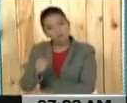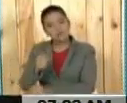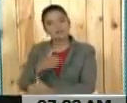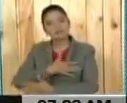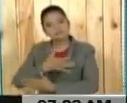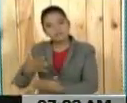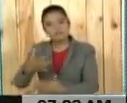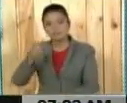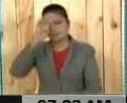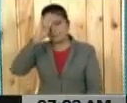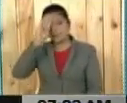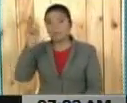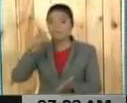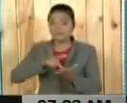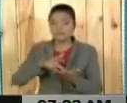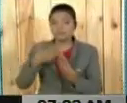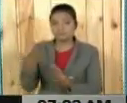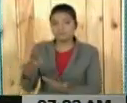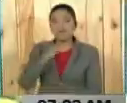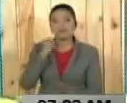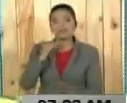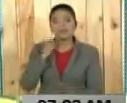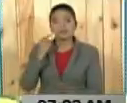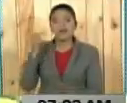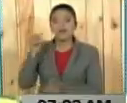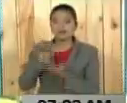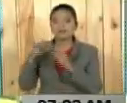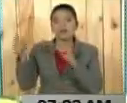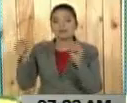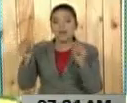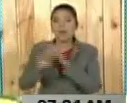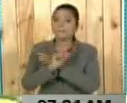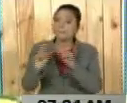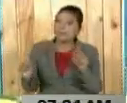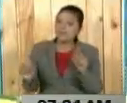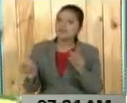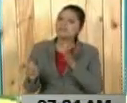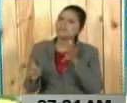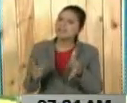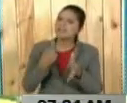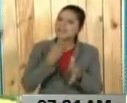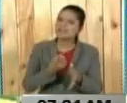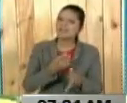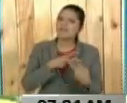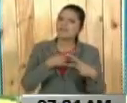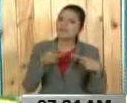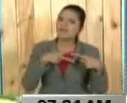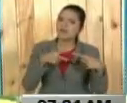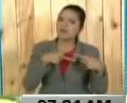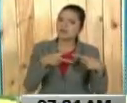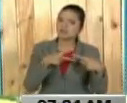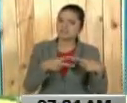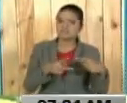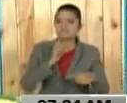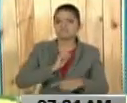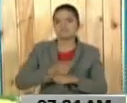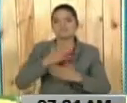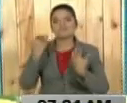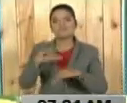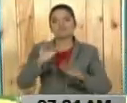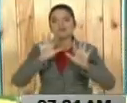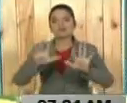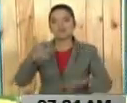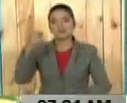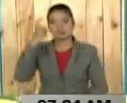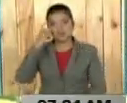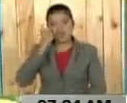del Vaticano, la intervención del Vaticano en la mesa de diálogo. Pero de igual manera, lo que dice Voluntad Popular, que un ultimátum de 10 días, tomando en